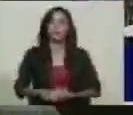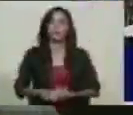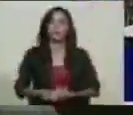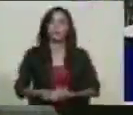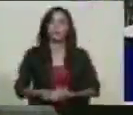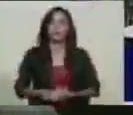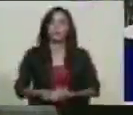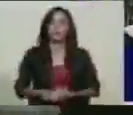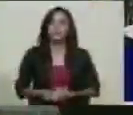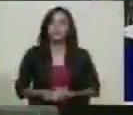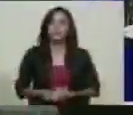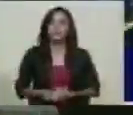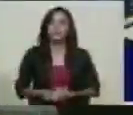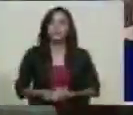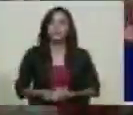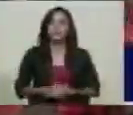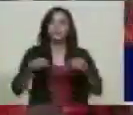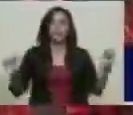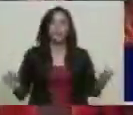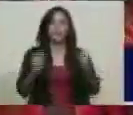Maduro! ¡Que viva la